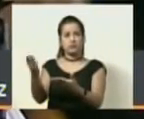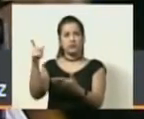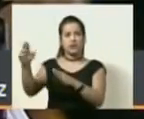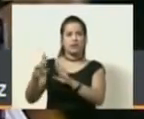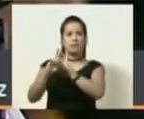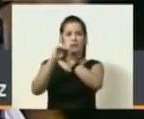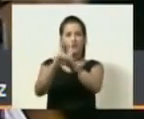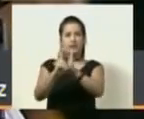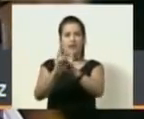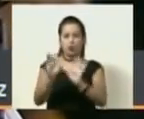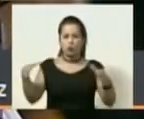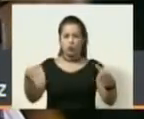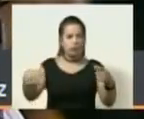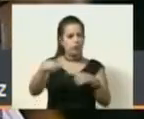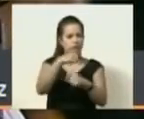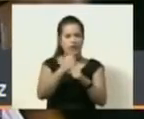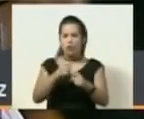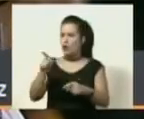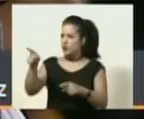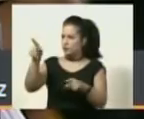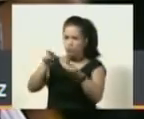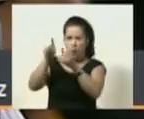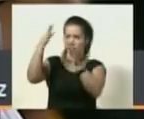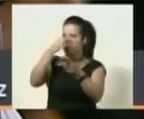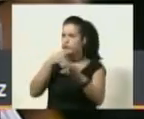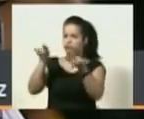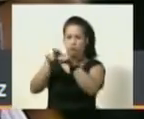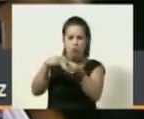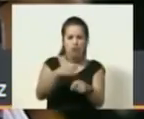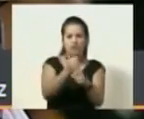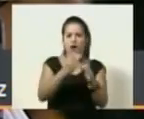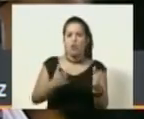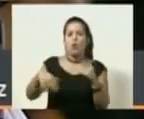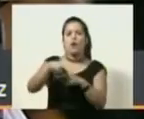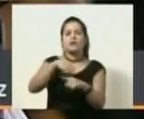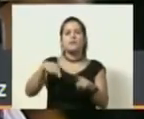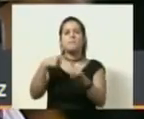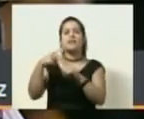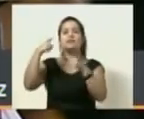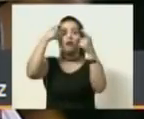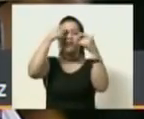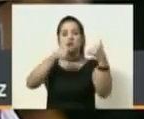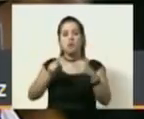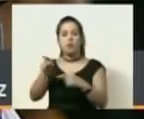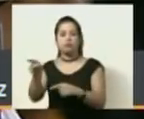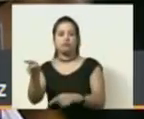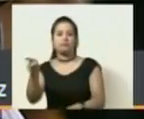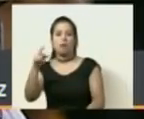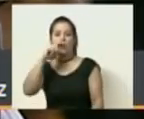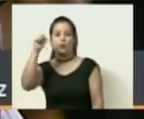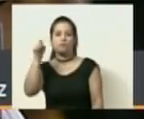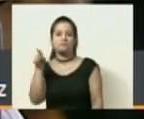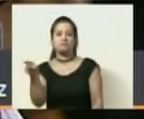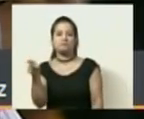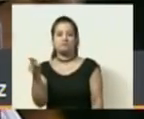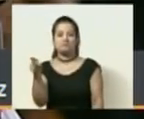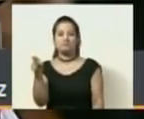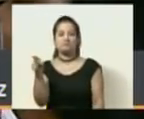Representante de la clase trabajadora venezolana y sobre todo hijo de Chávez.